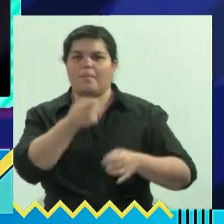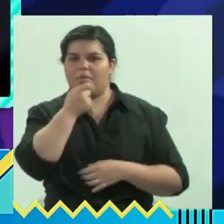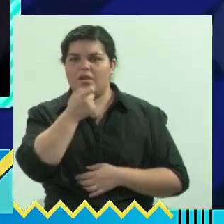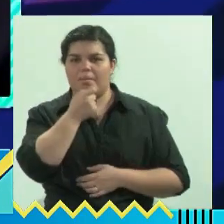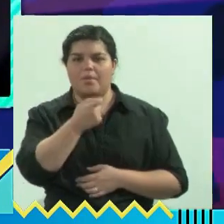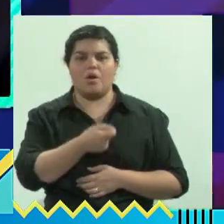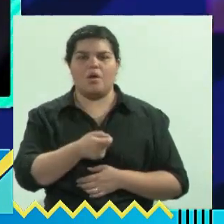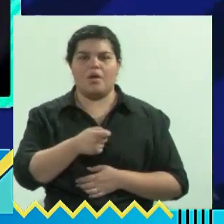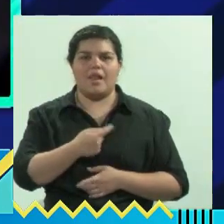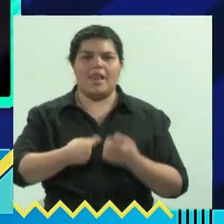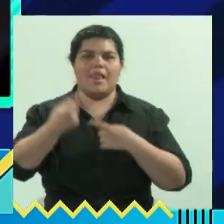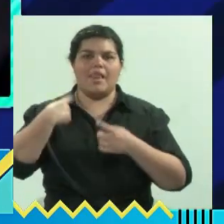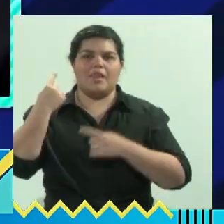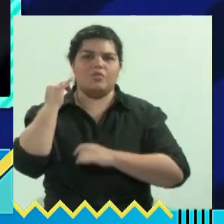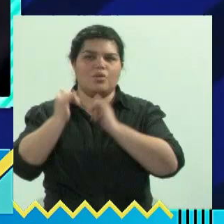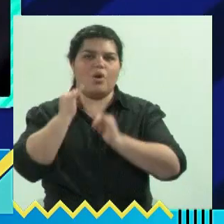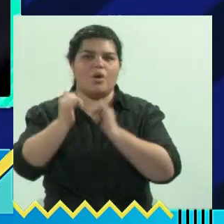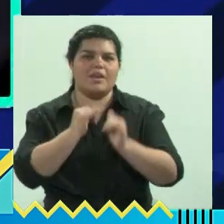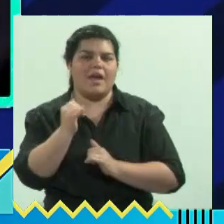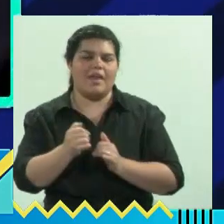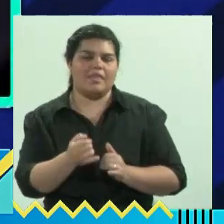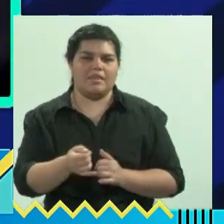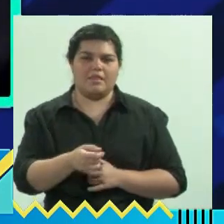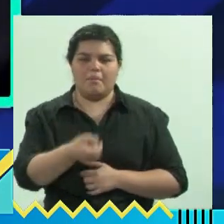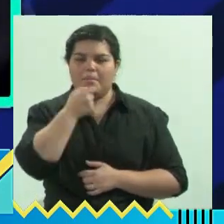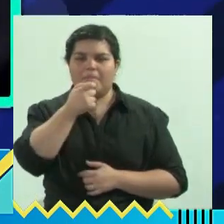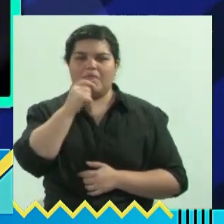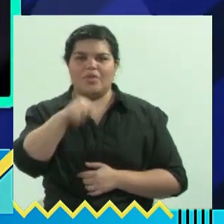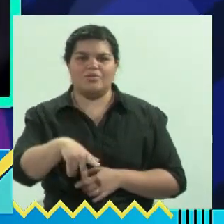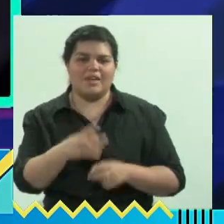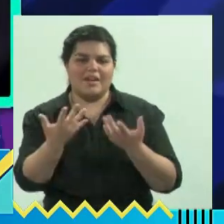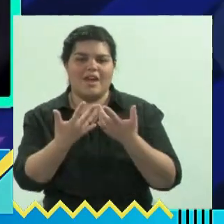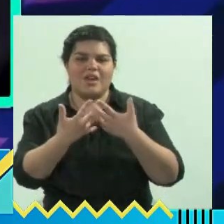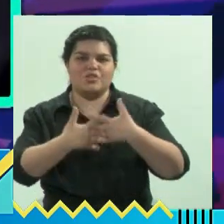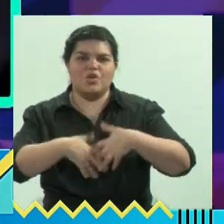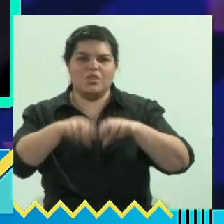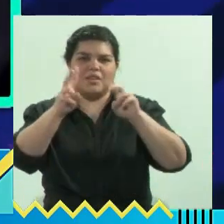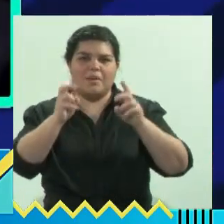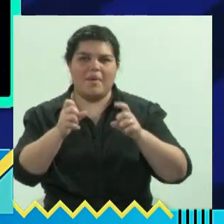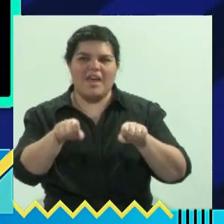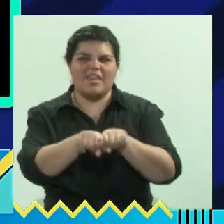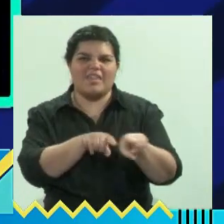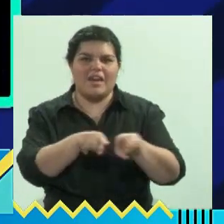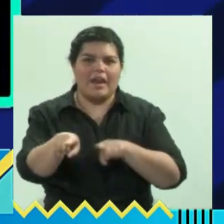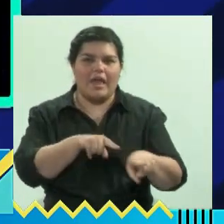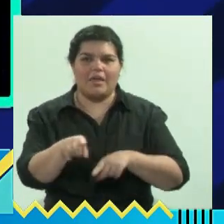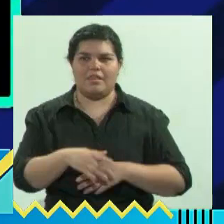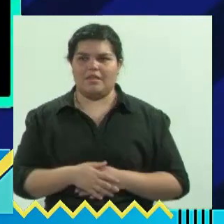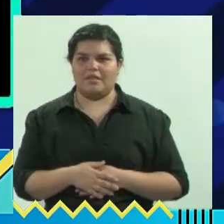ejemplo, de algo que va a suceder con Internet, de algo que va a suceder con algo así. Yo lo veo siempre por ese lado, por el lado de la tecnología. Se te aparece un chat,